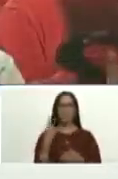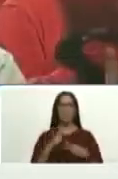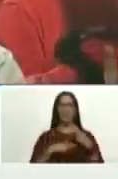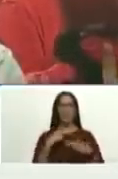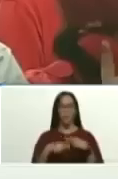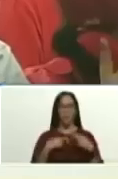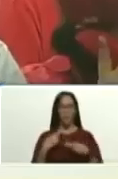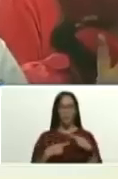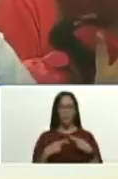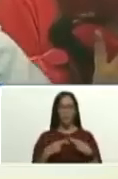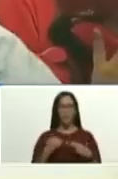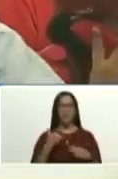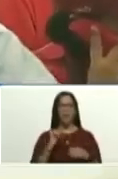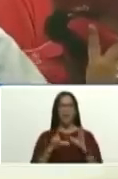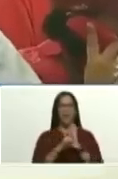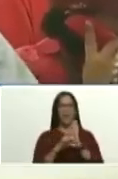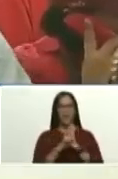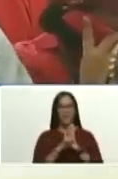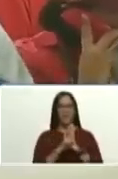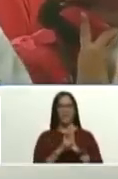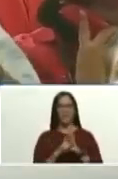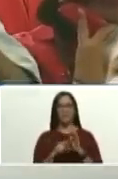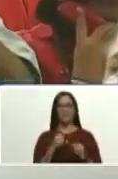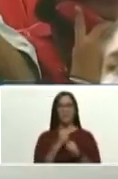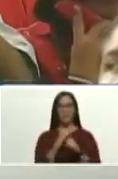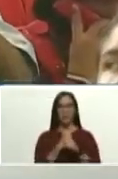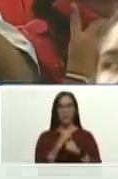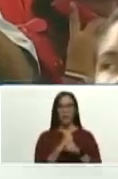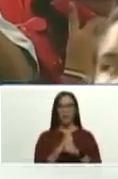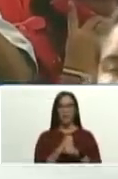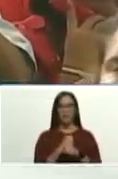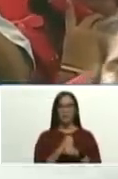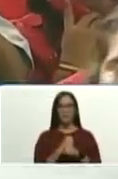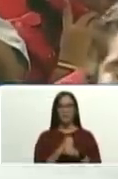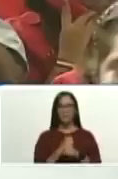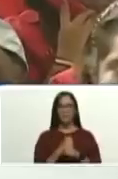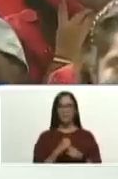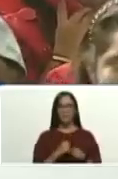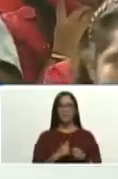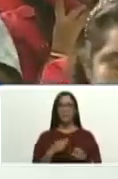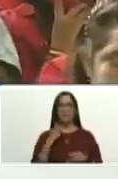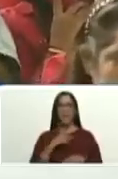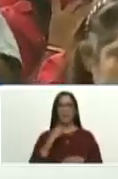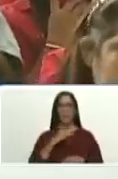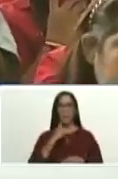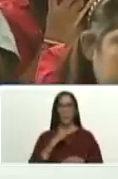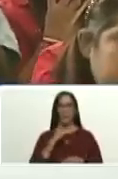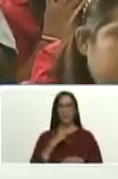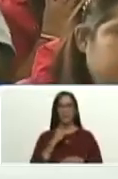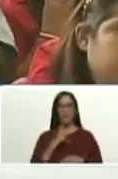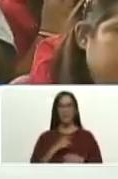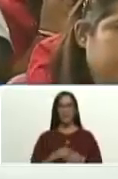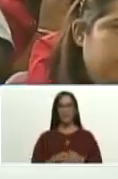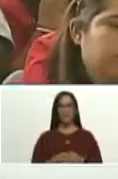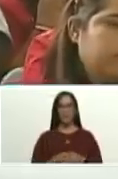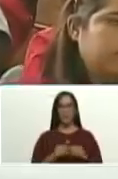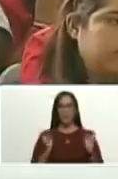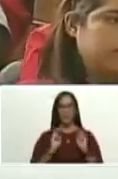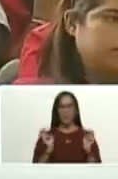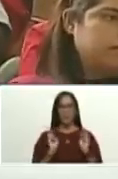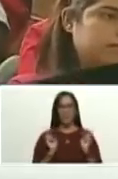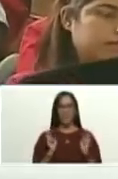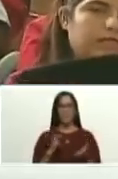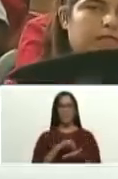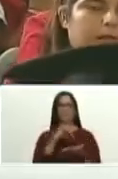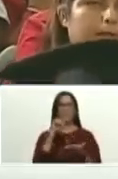hay leyes como la Ley Orgánica del Trabajo, hay política, tema